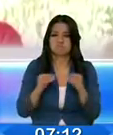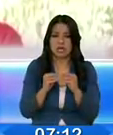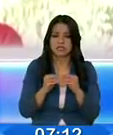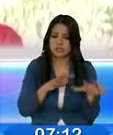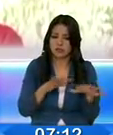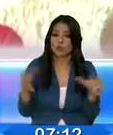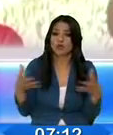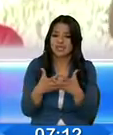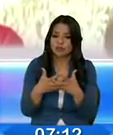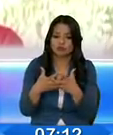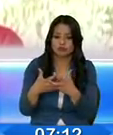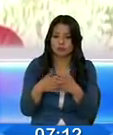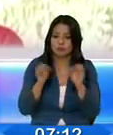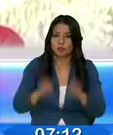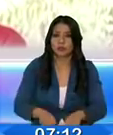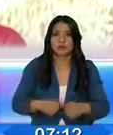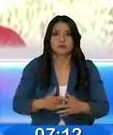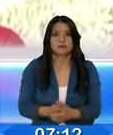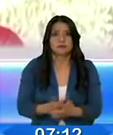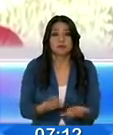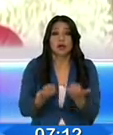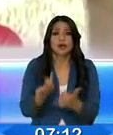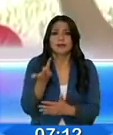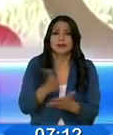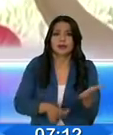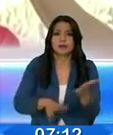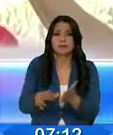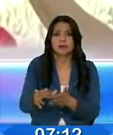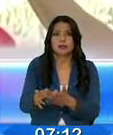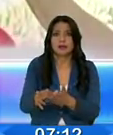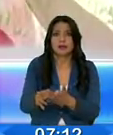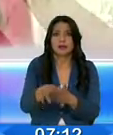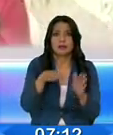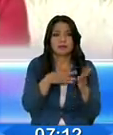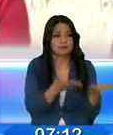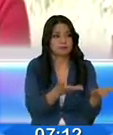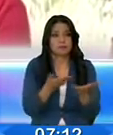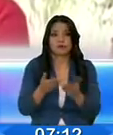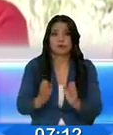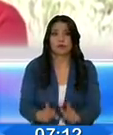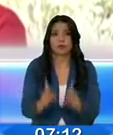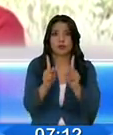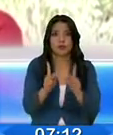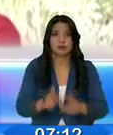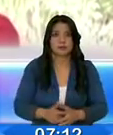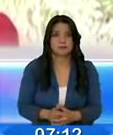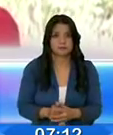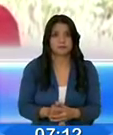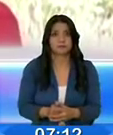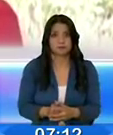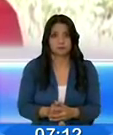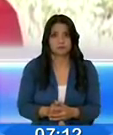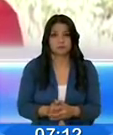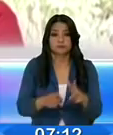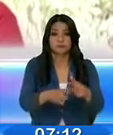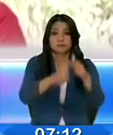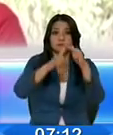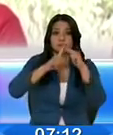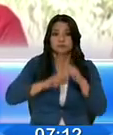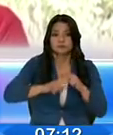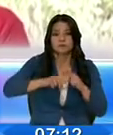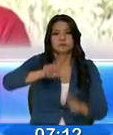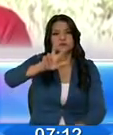separados. Hemos logrado triplicar el crédito de la banca de oportunidades. Pasamos de un crédito que era